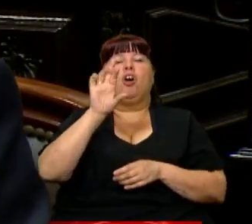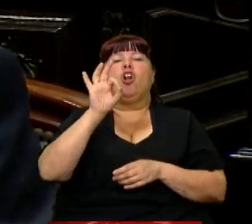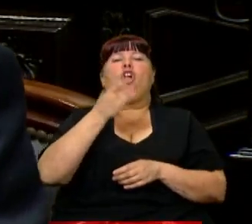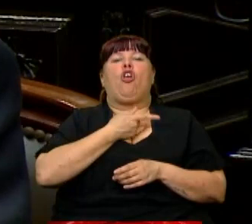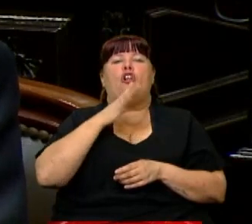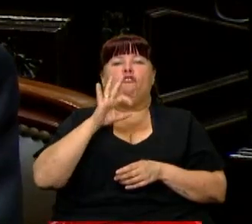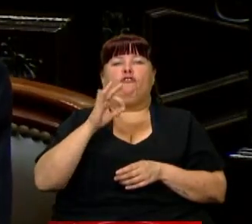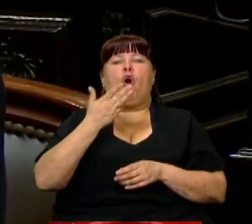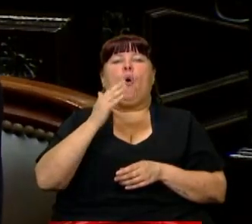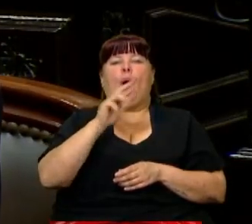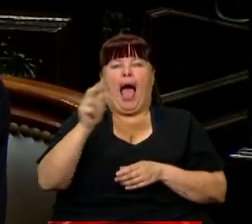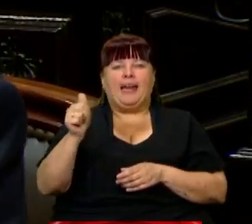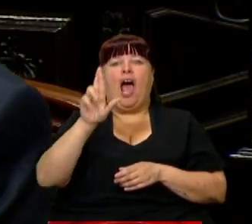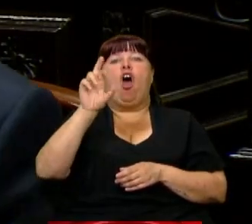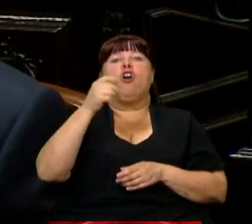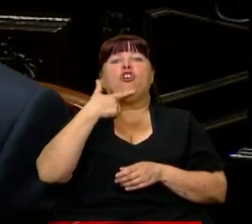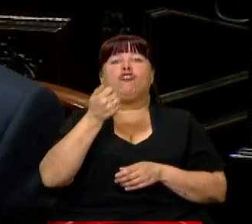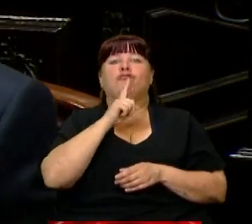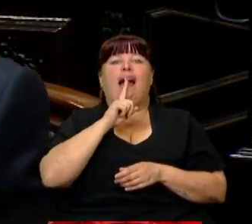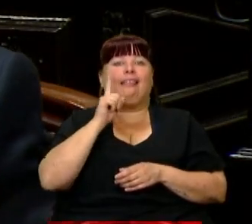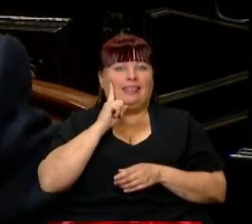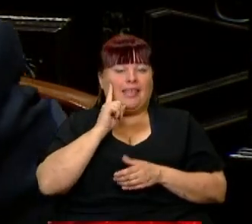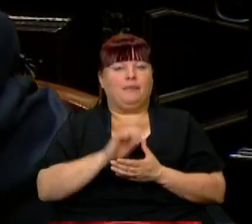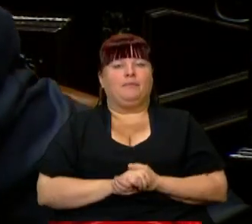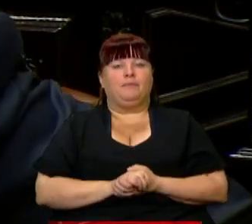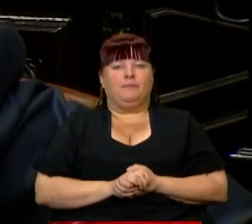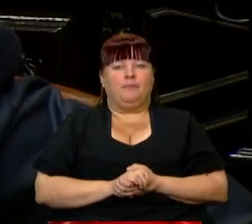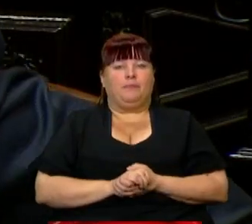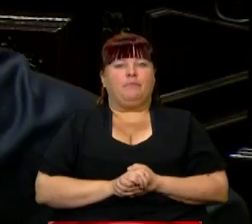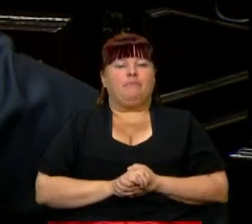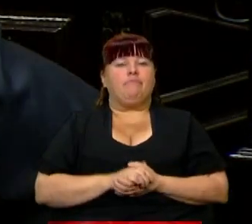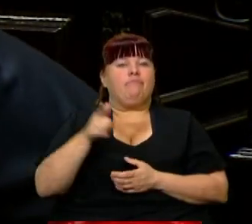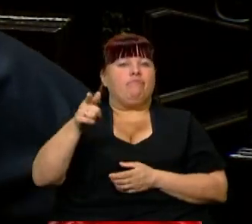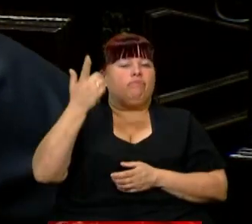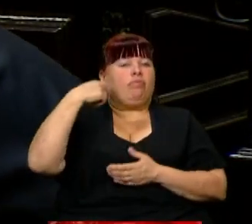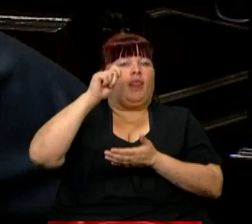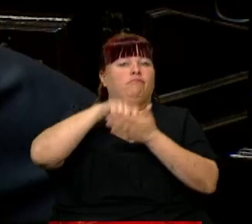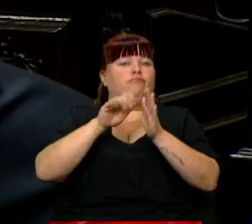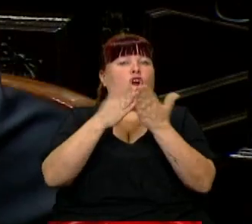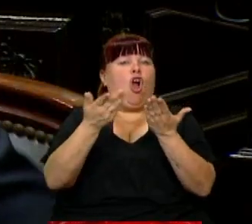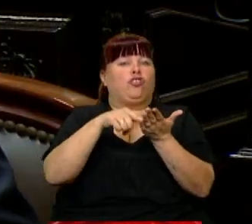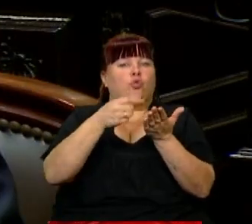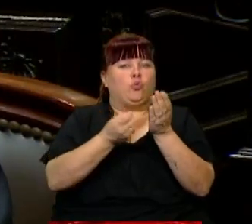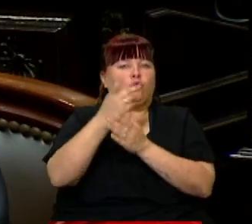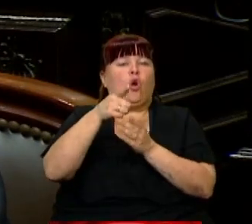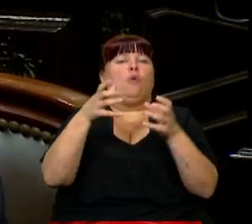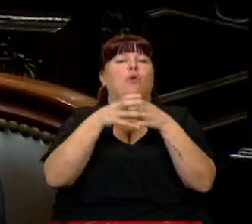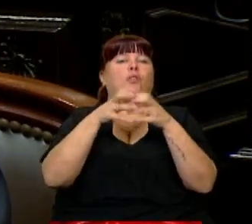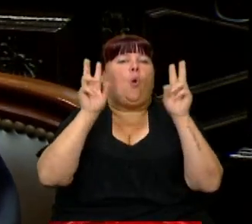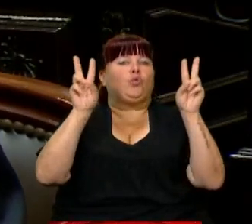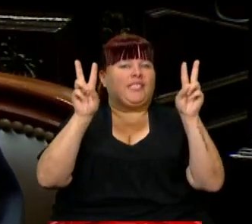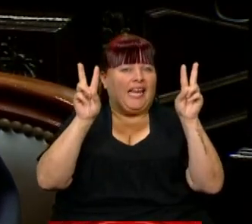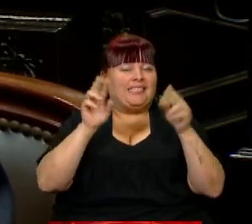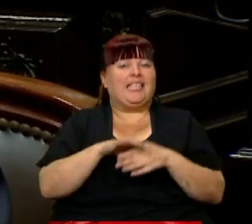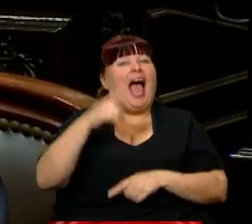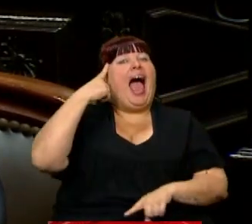Barra, Horacio Rosati, que fue convencional constituyente por el Partido